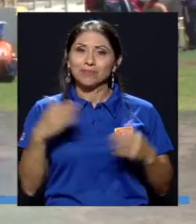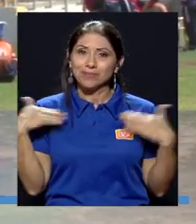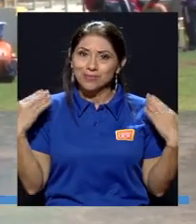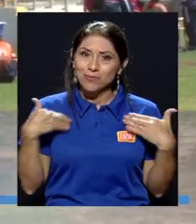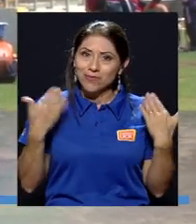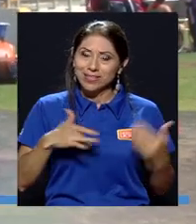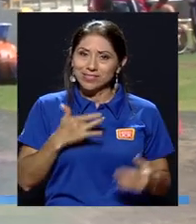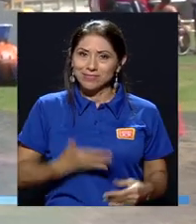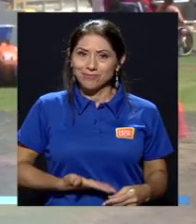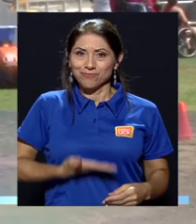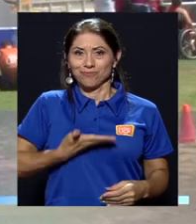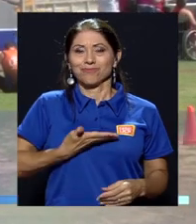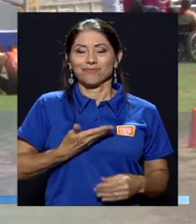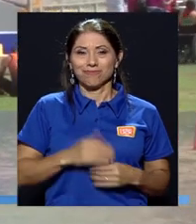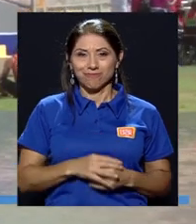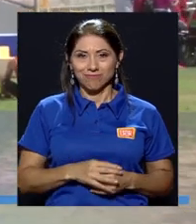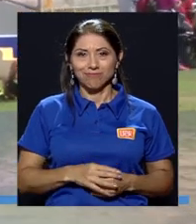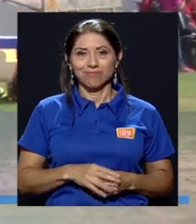y orgulloso.